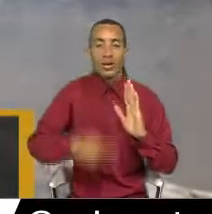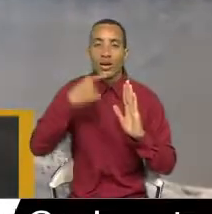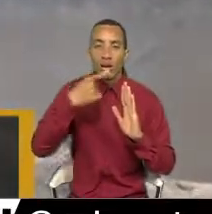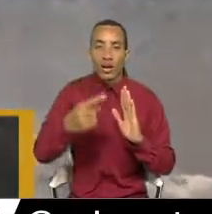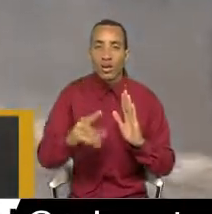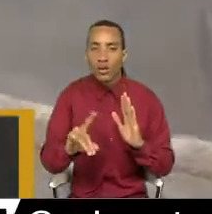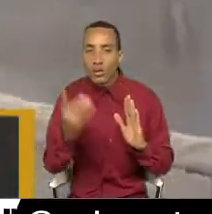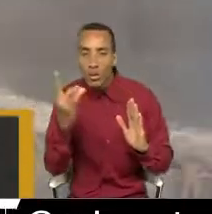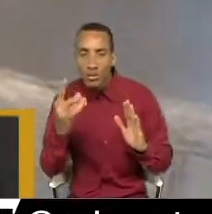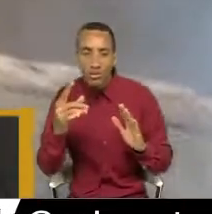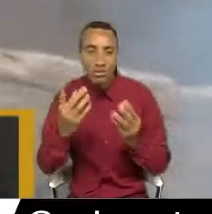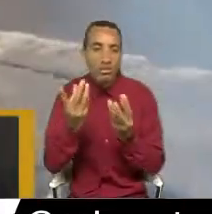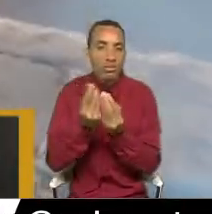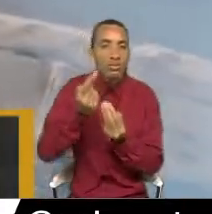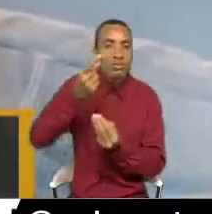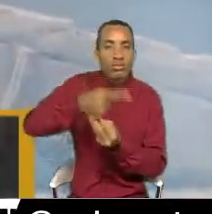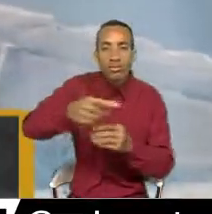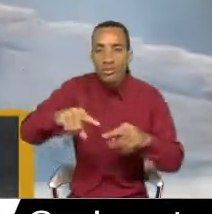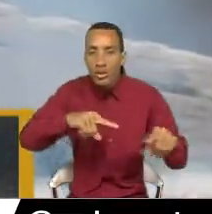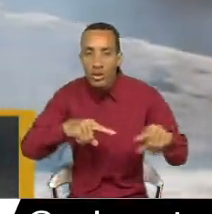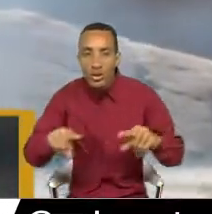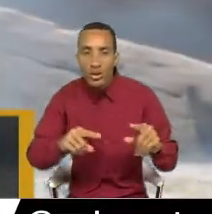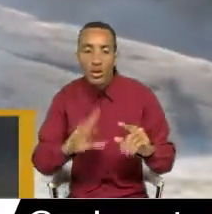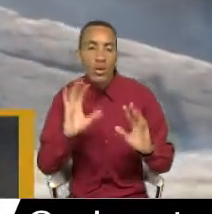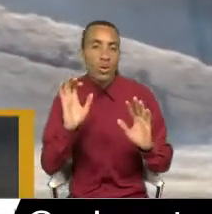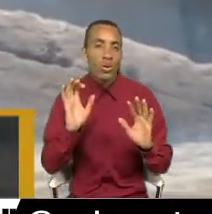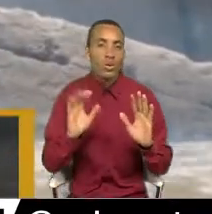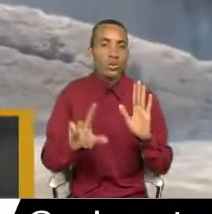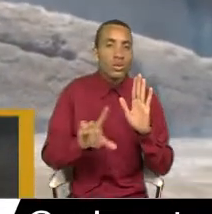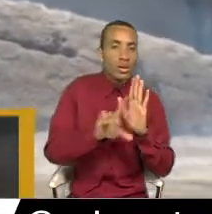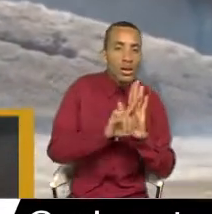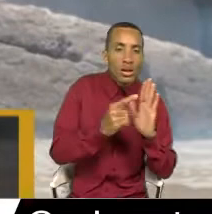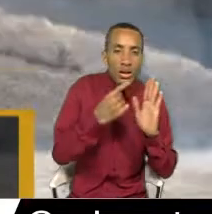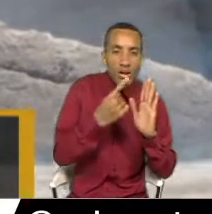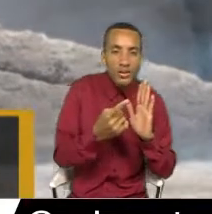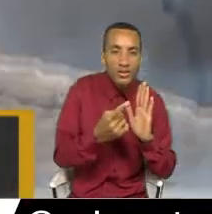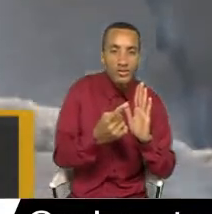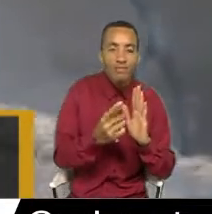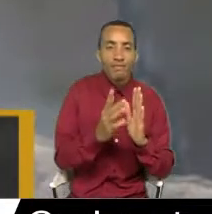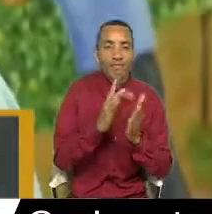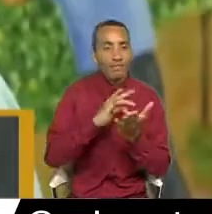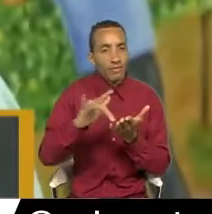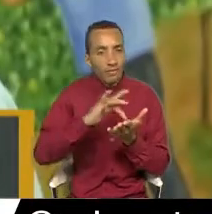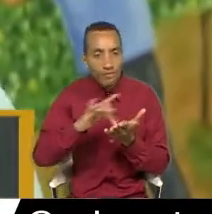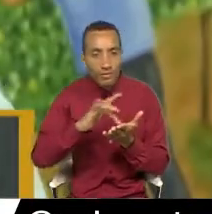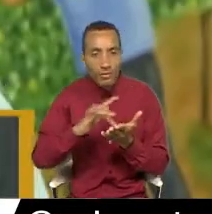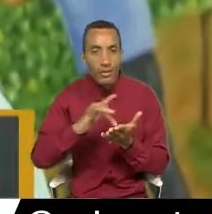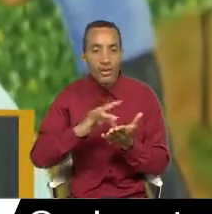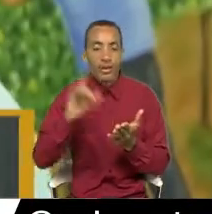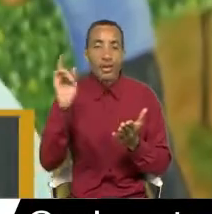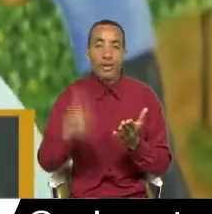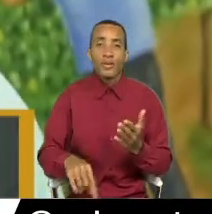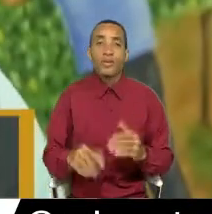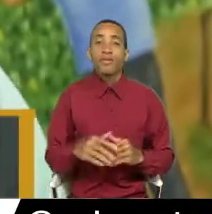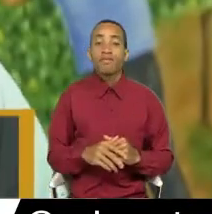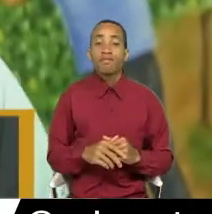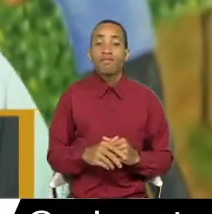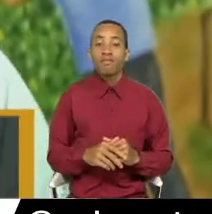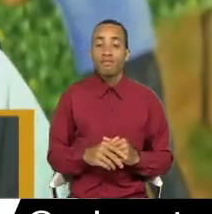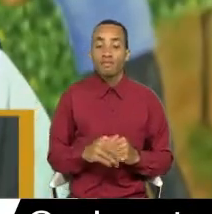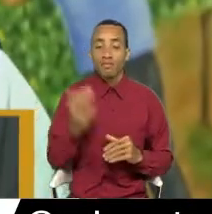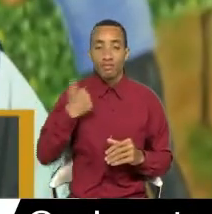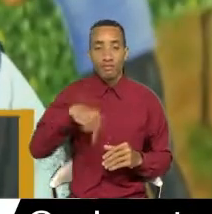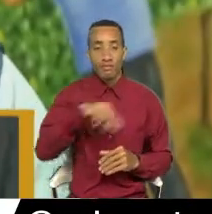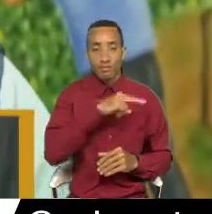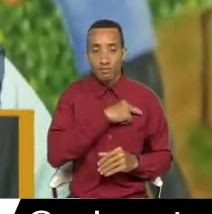instrucciones administrativas y contractuales necesarias para la atención inmediata de esta emergencia. En estos momentos estamos desarrollando